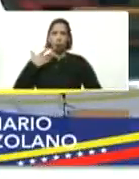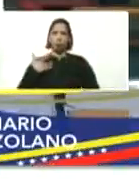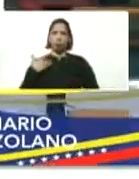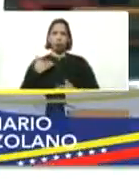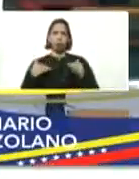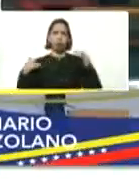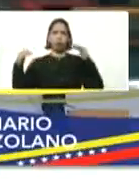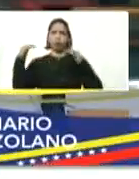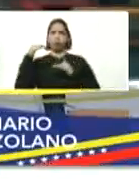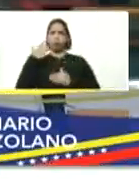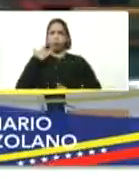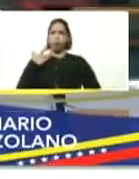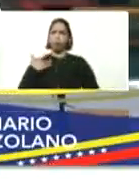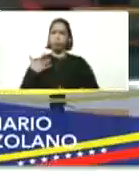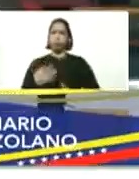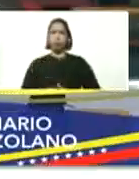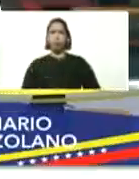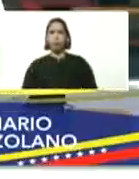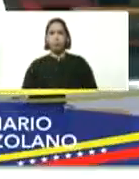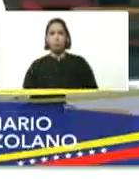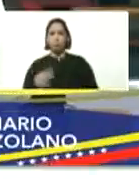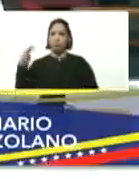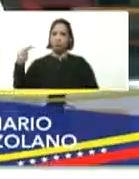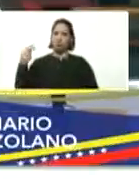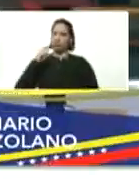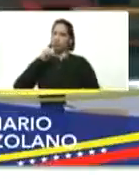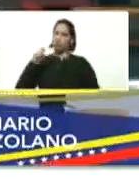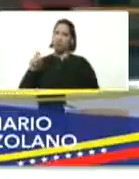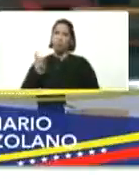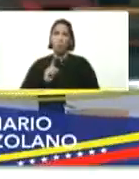subieron los humos, no me veía con desprecio.